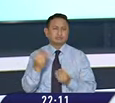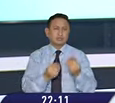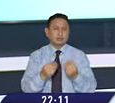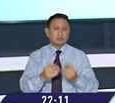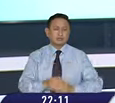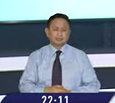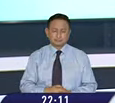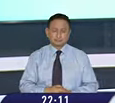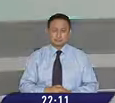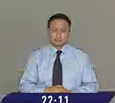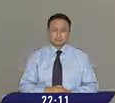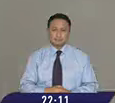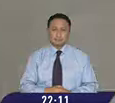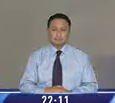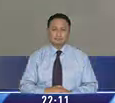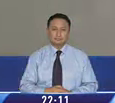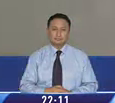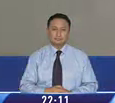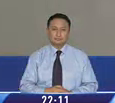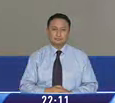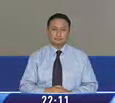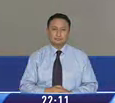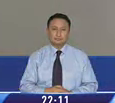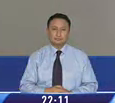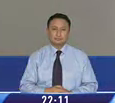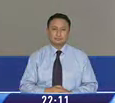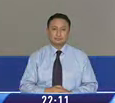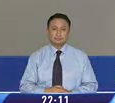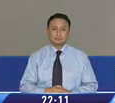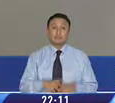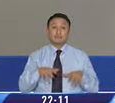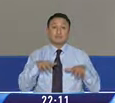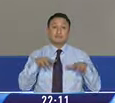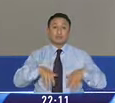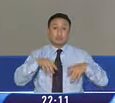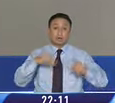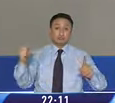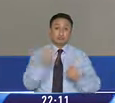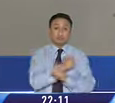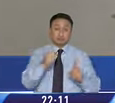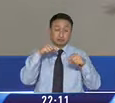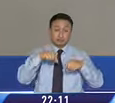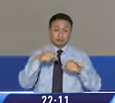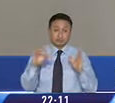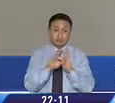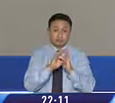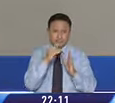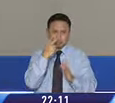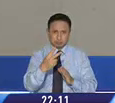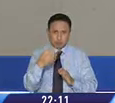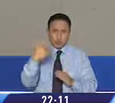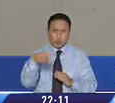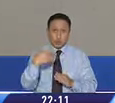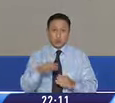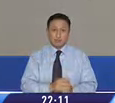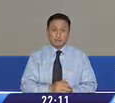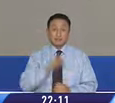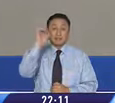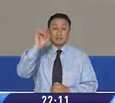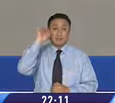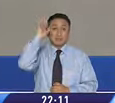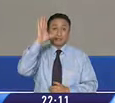seguir. Más adelante. El caso de un perro maltratado se ha hecho viral en las últimas horas. El video que